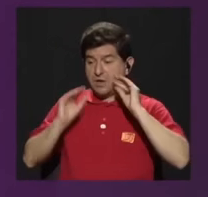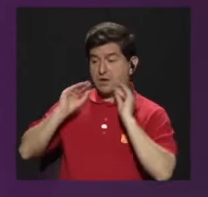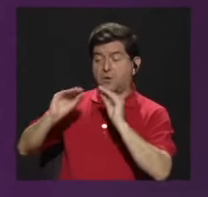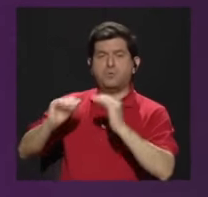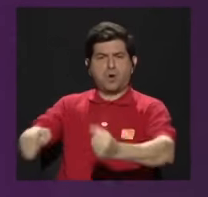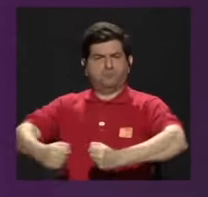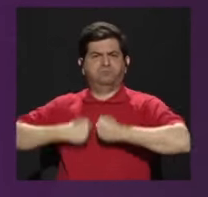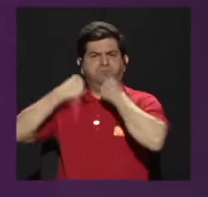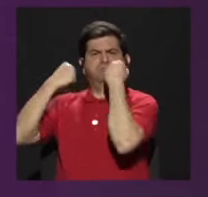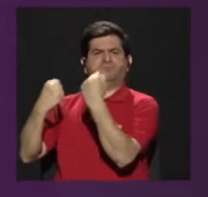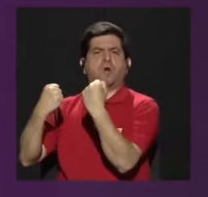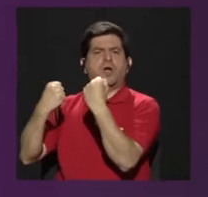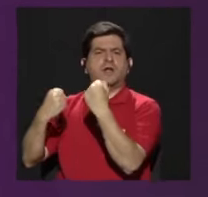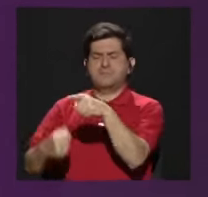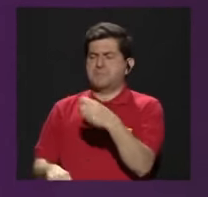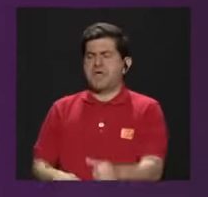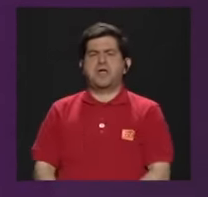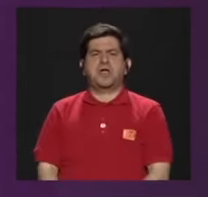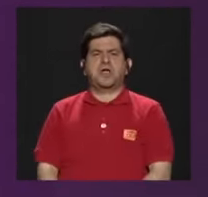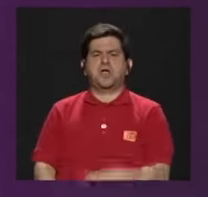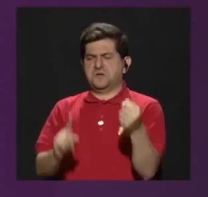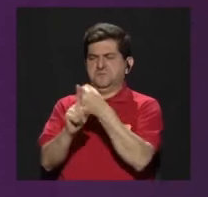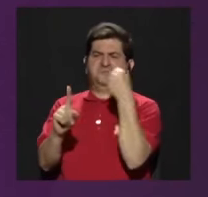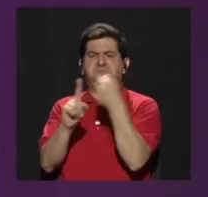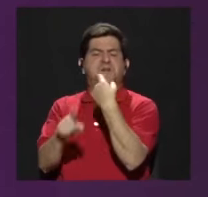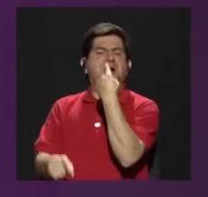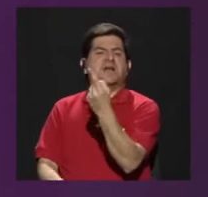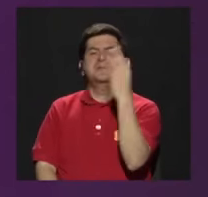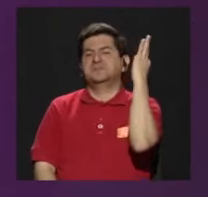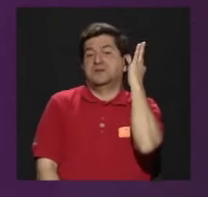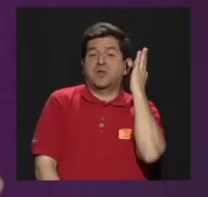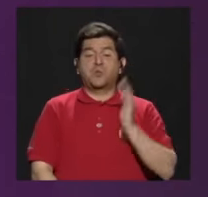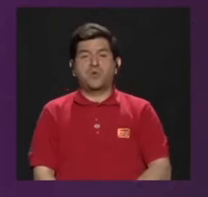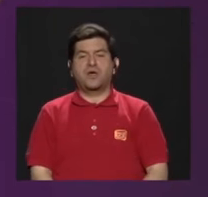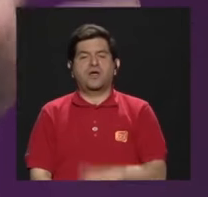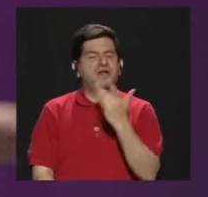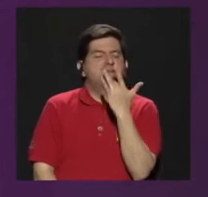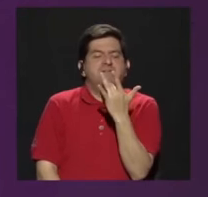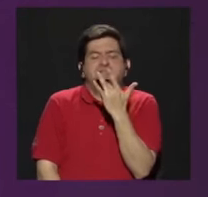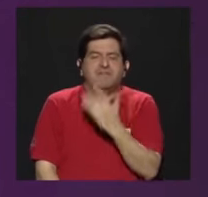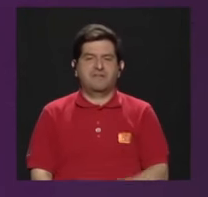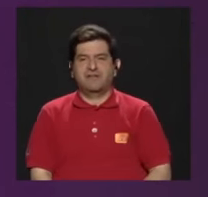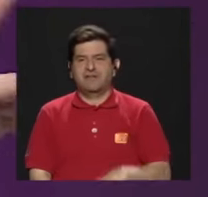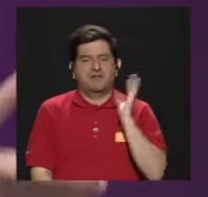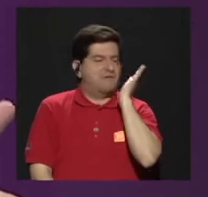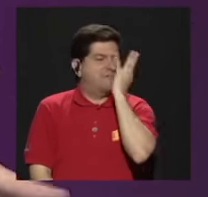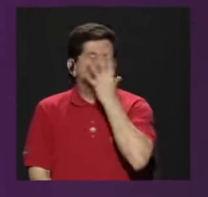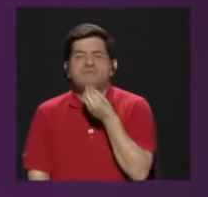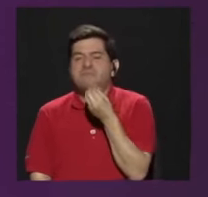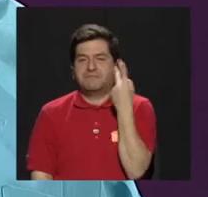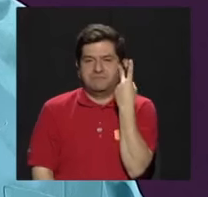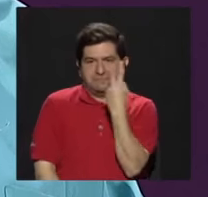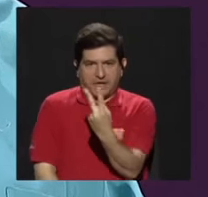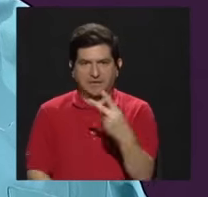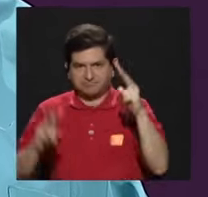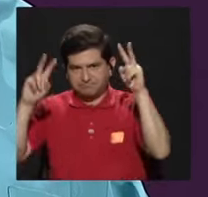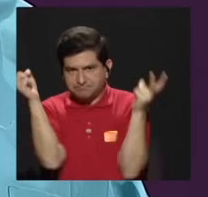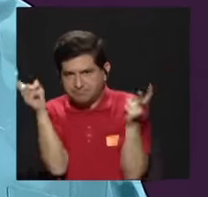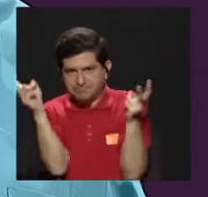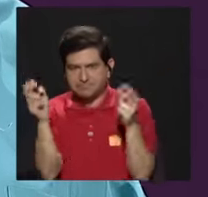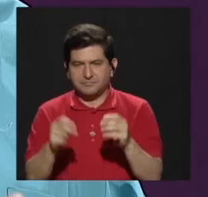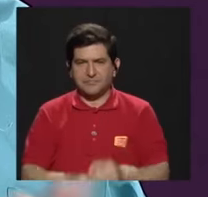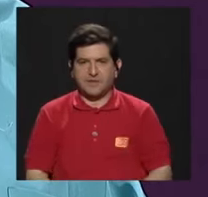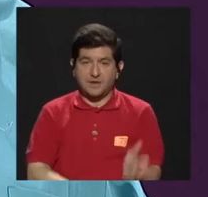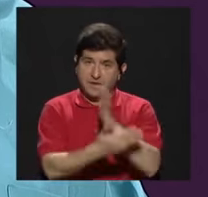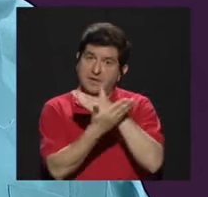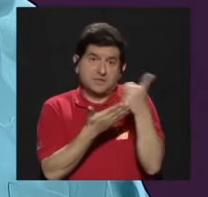ser fuerte, a ser agresivo, a decirle a las mujeres, ¿verdad?, a los ricas, guapas, etcétera, que se ven, y es